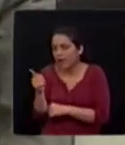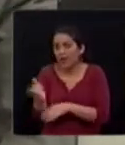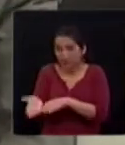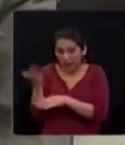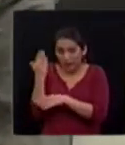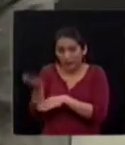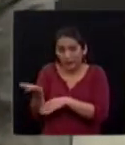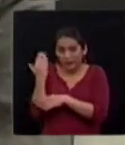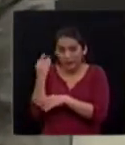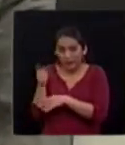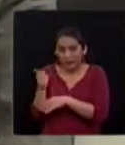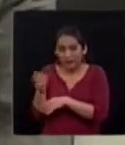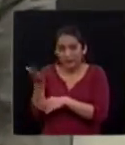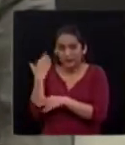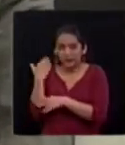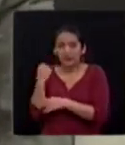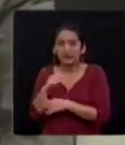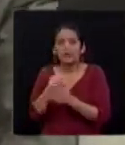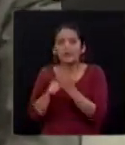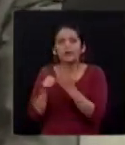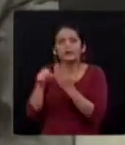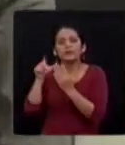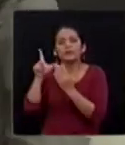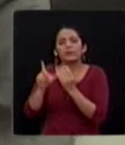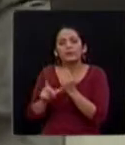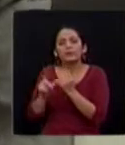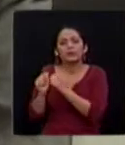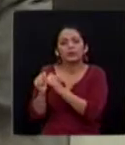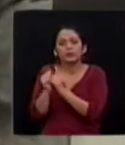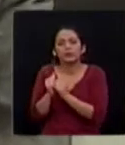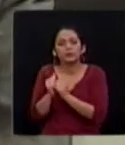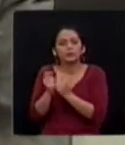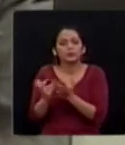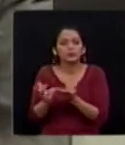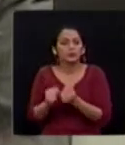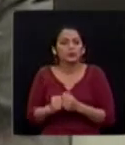momento ministro coordinador de sectores estratégicos, a reuniones con empresarios